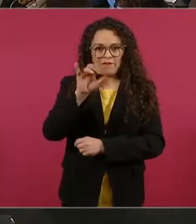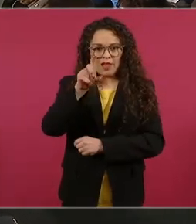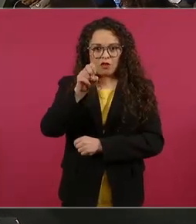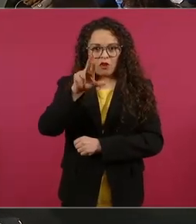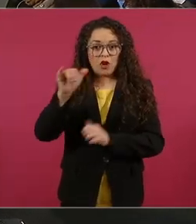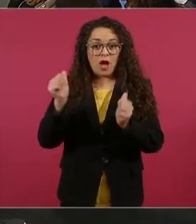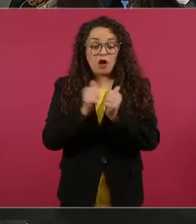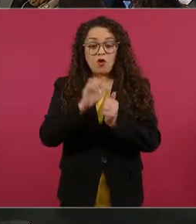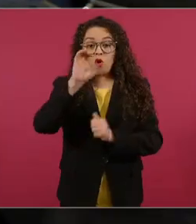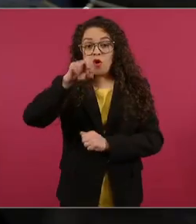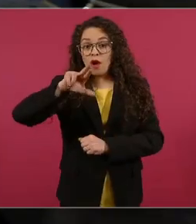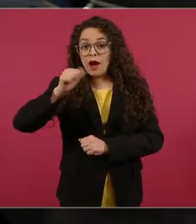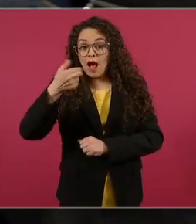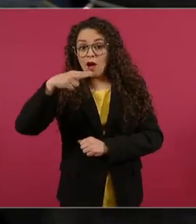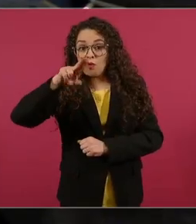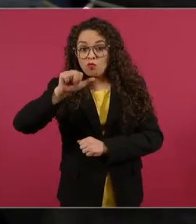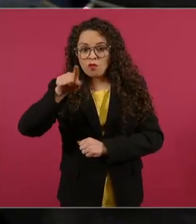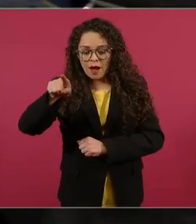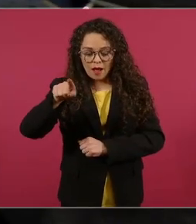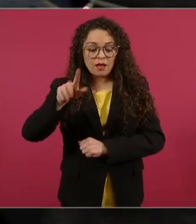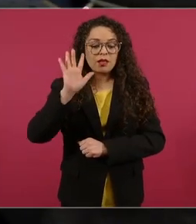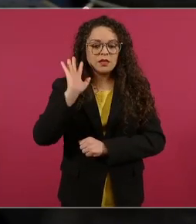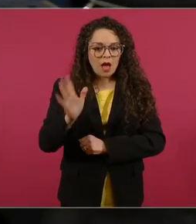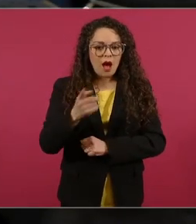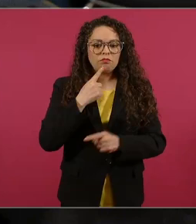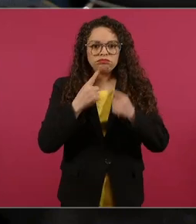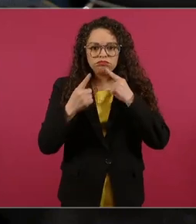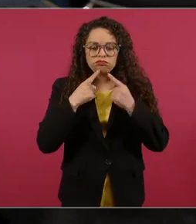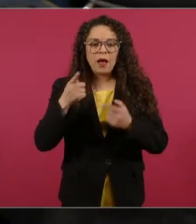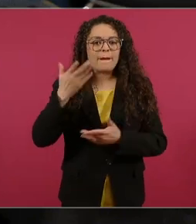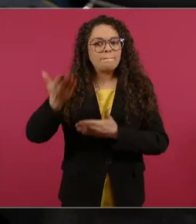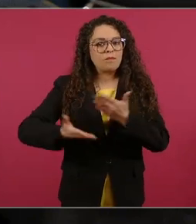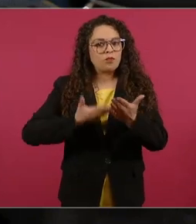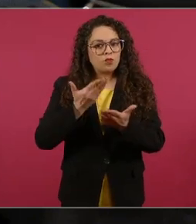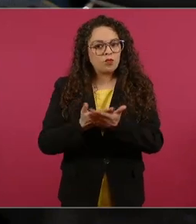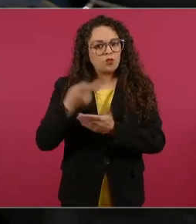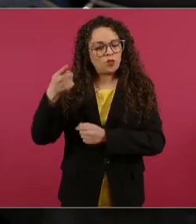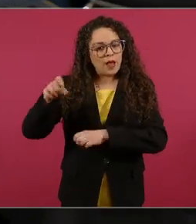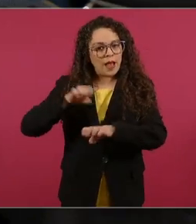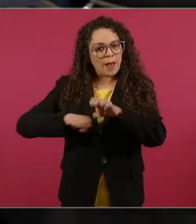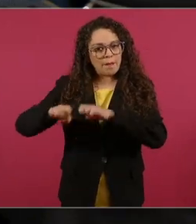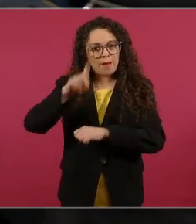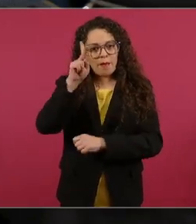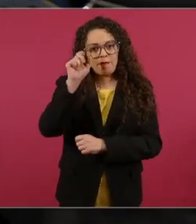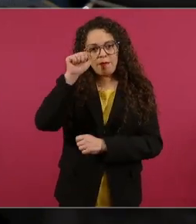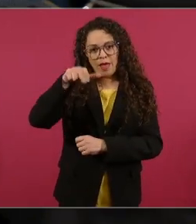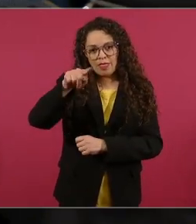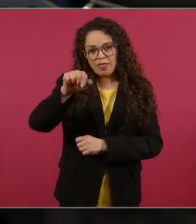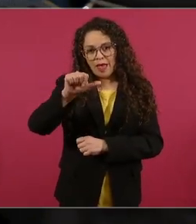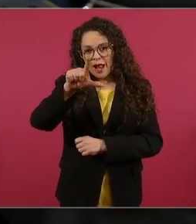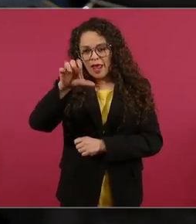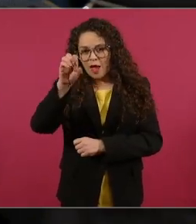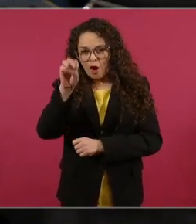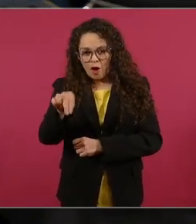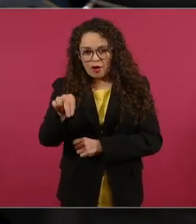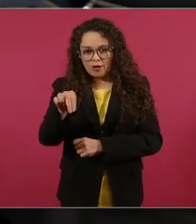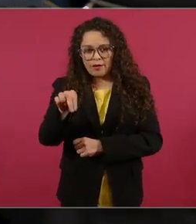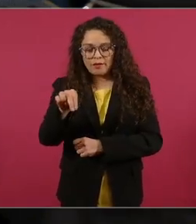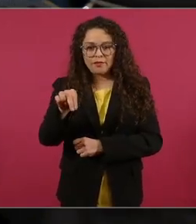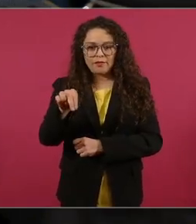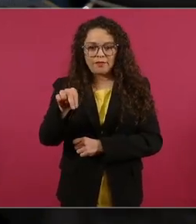un planteamiento por parte de la empresa Pantaleón, que ya está entrando allí a la